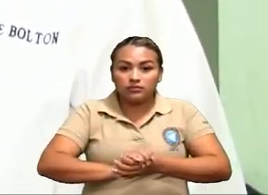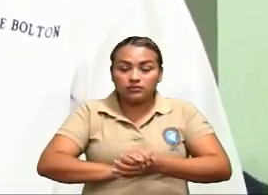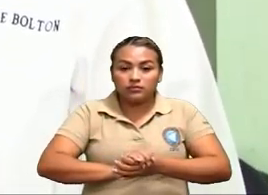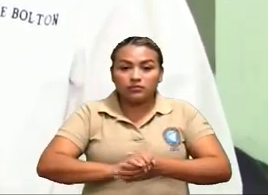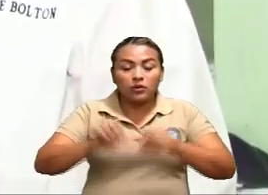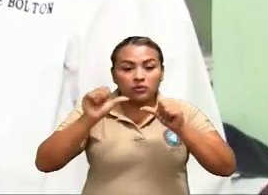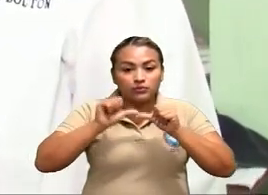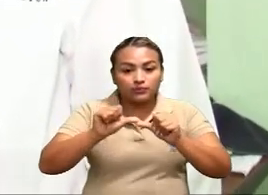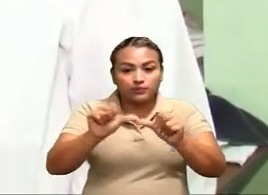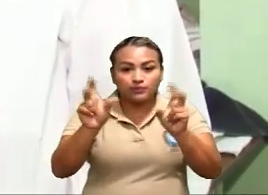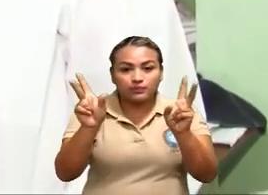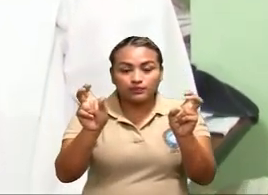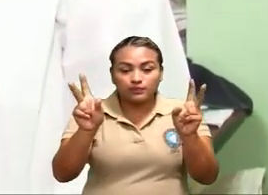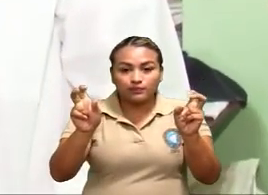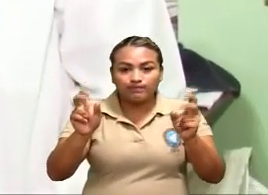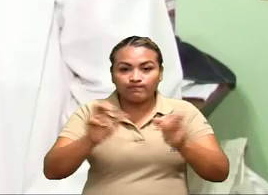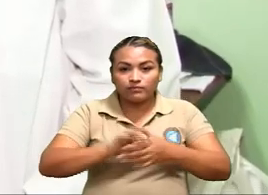¿hay